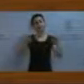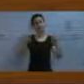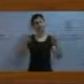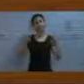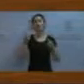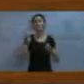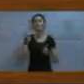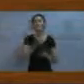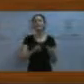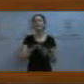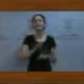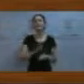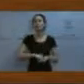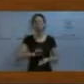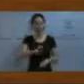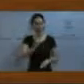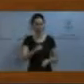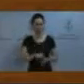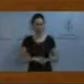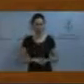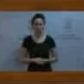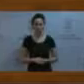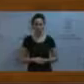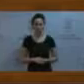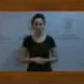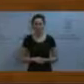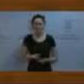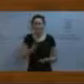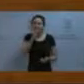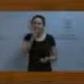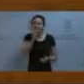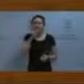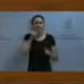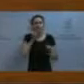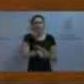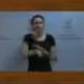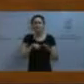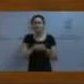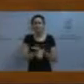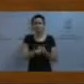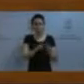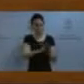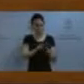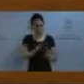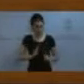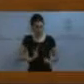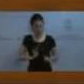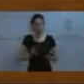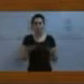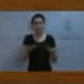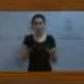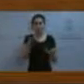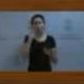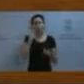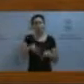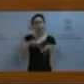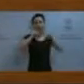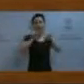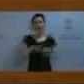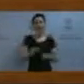crisis, es una pésima gestión. Vamos, que usted me diga que la auditoría dice que había